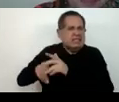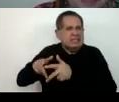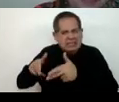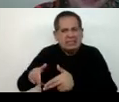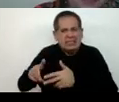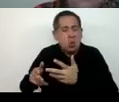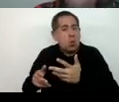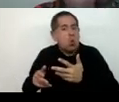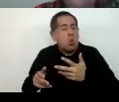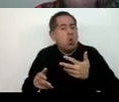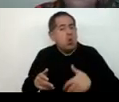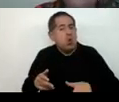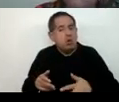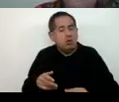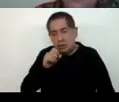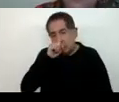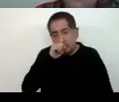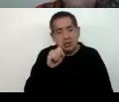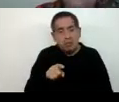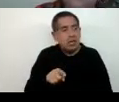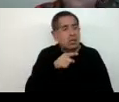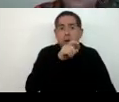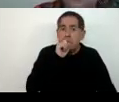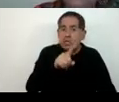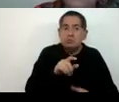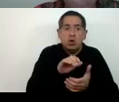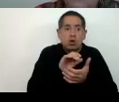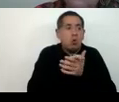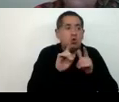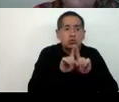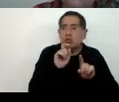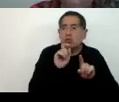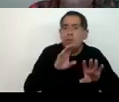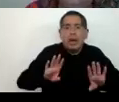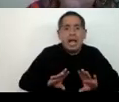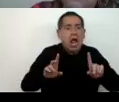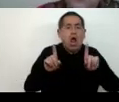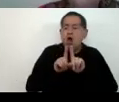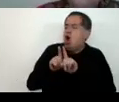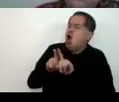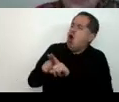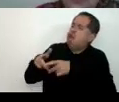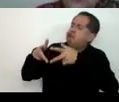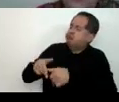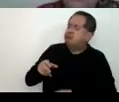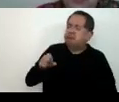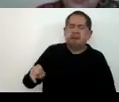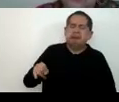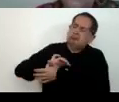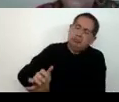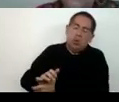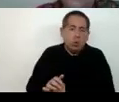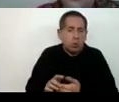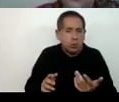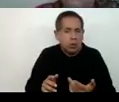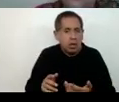veces también son violentadas por la pareja. O sea, aparte de sufrir la discriminación y la violación a